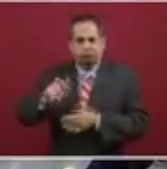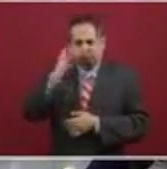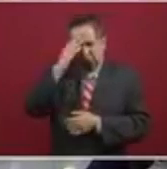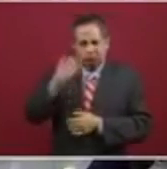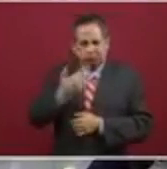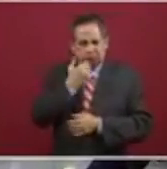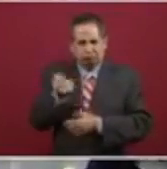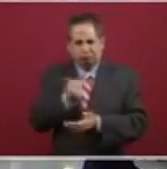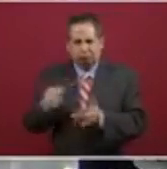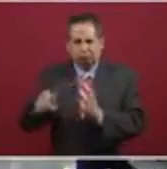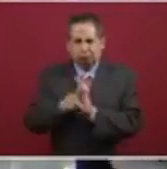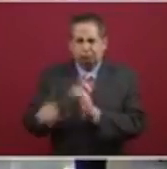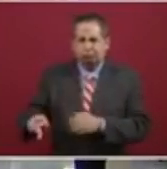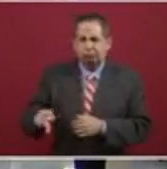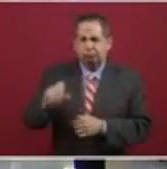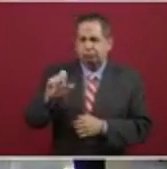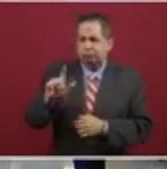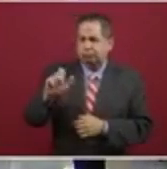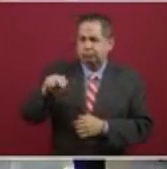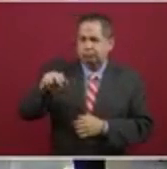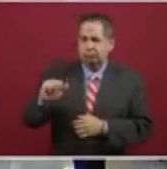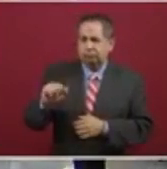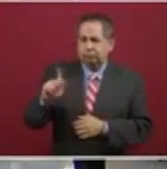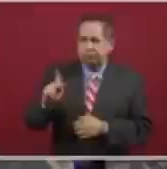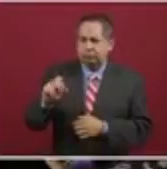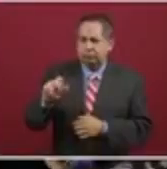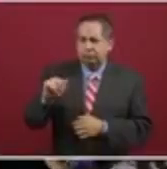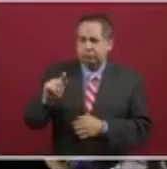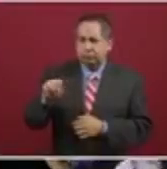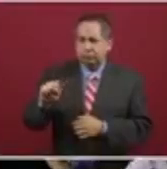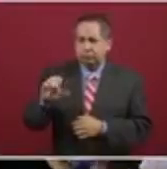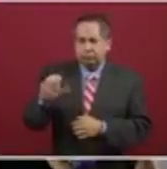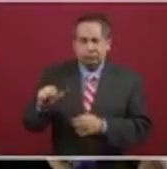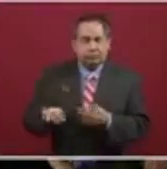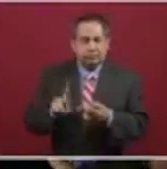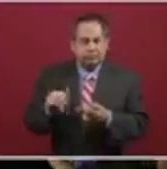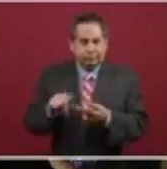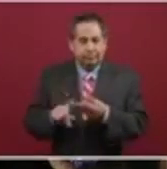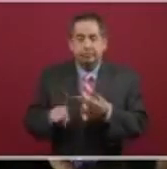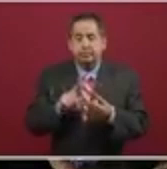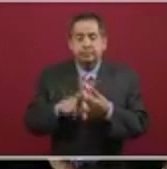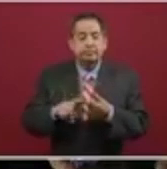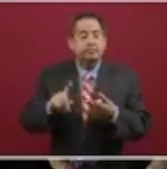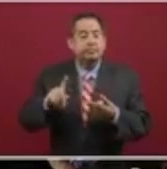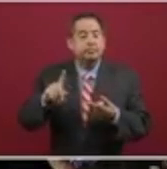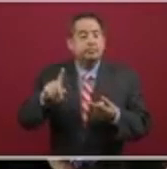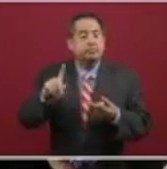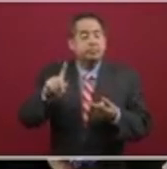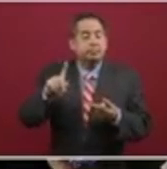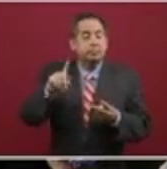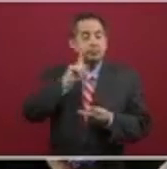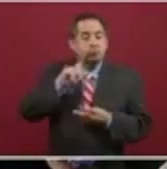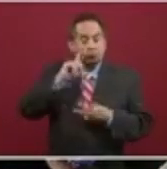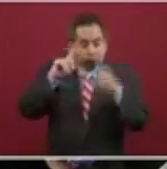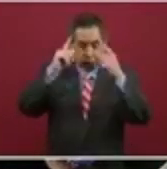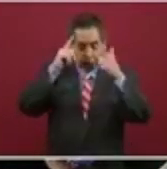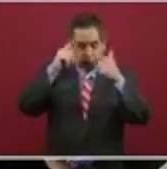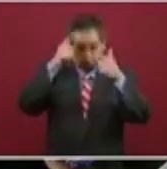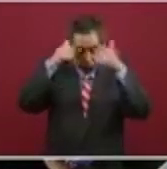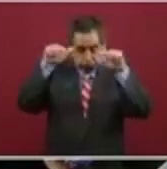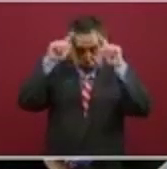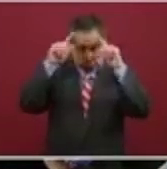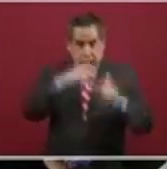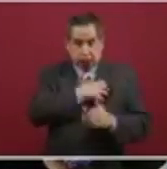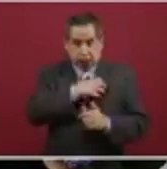y periodista Elena Poniatowska, a las madres de familia, la capitana de navío Patricia Camacho Reyes,